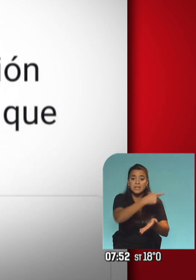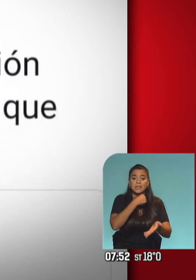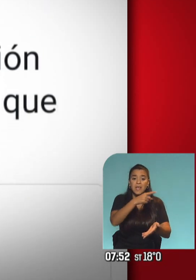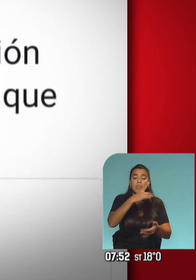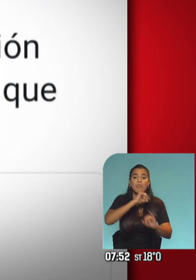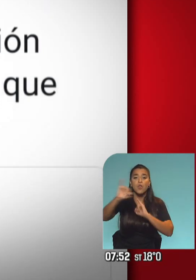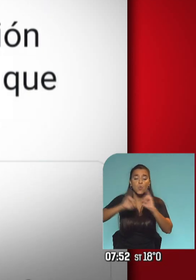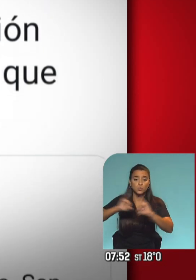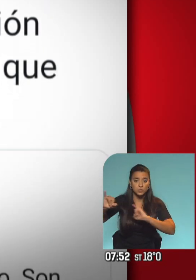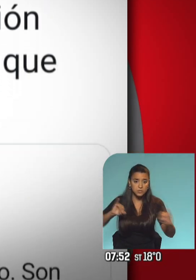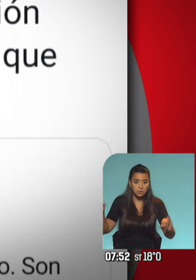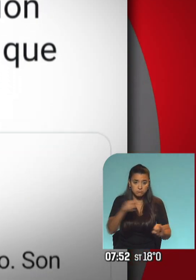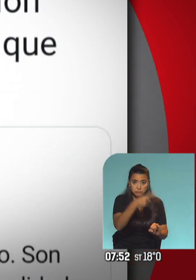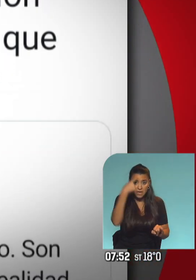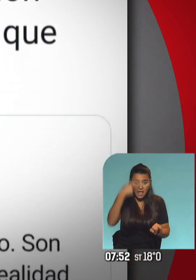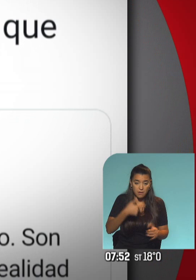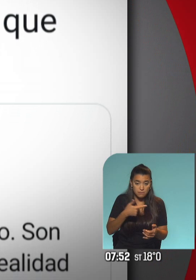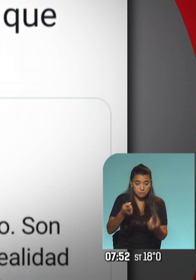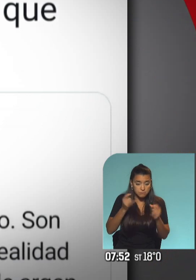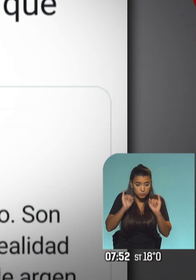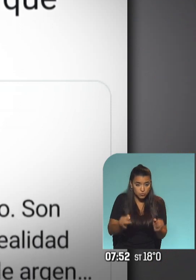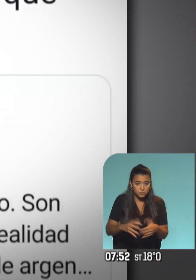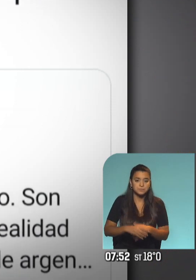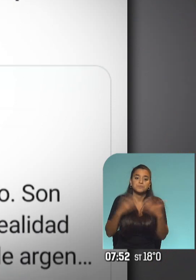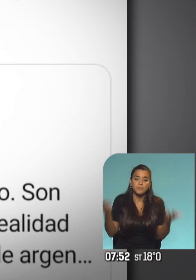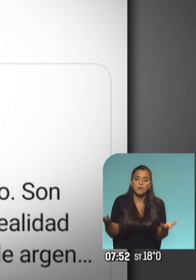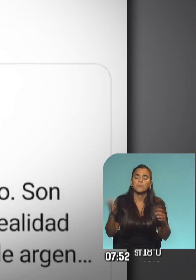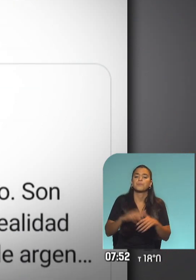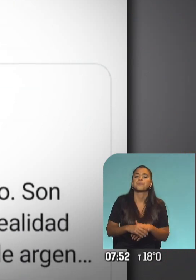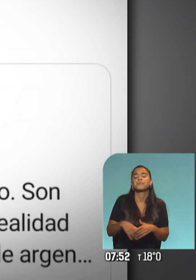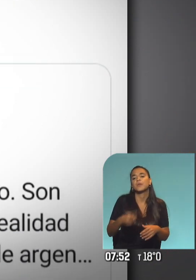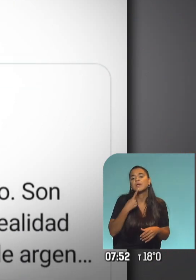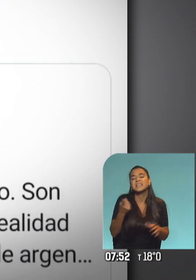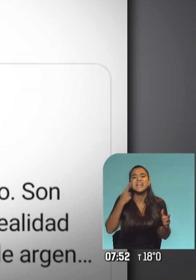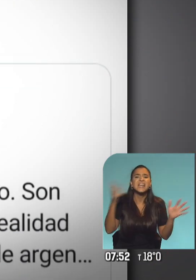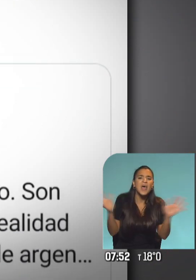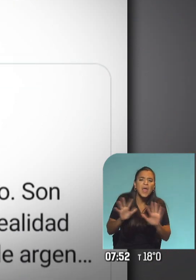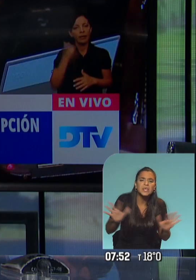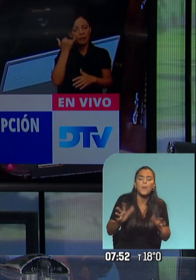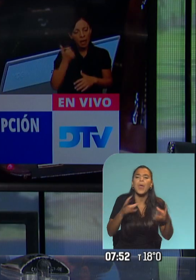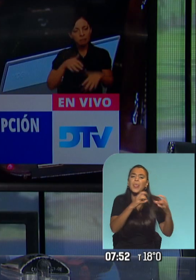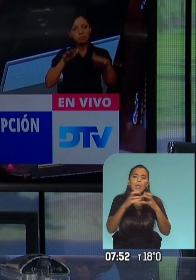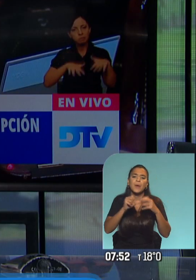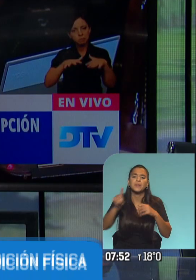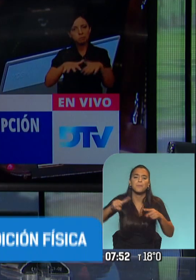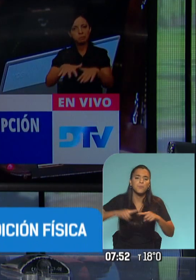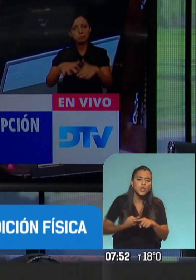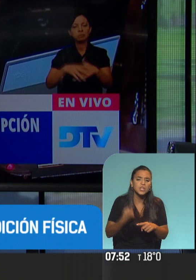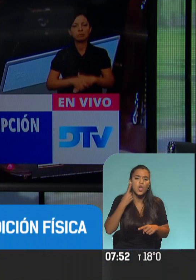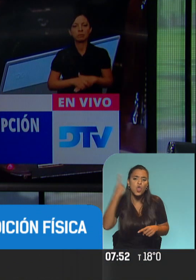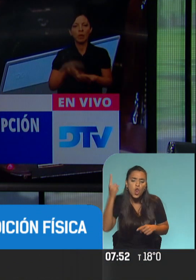las denuncias que crean necesarias bueno porque nada no tiene nada que ver esto con el debate político ideológico